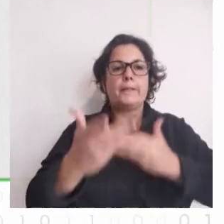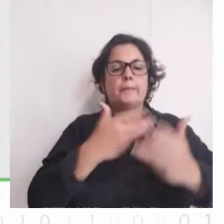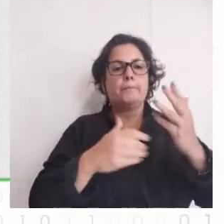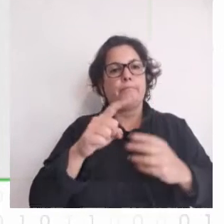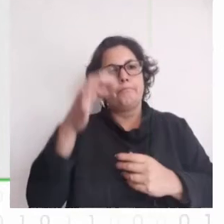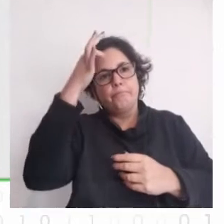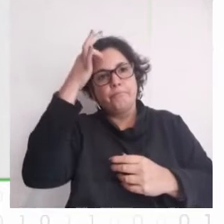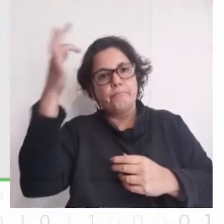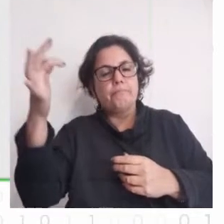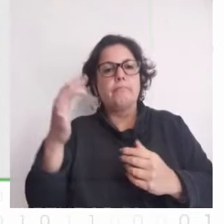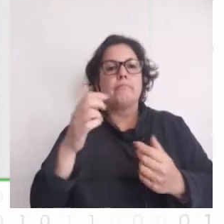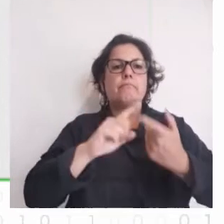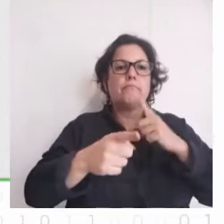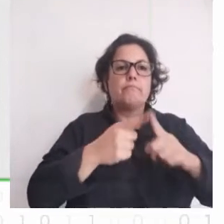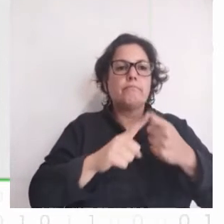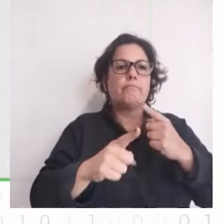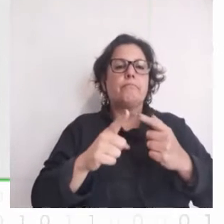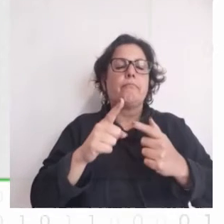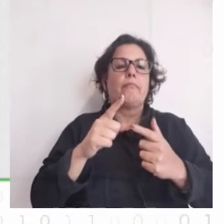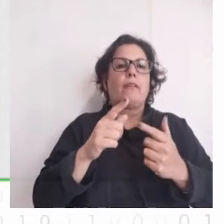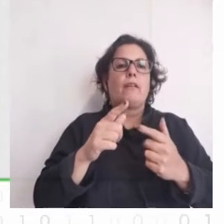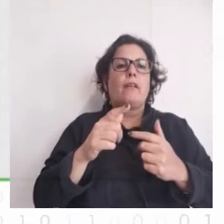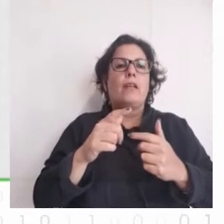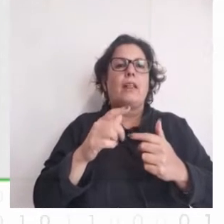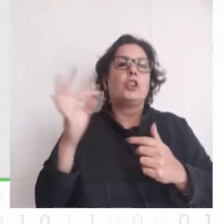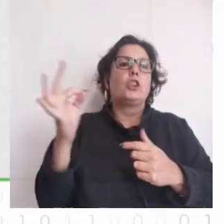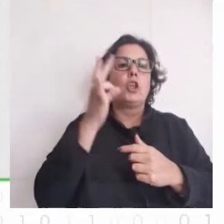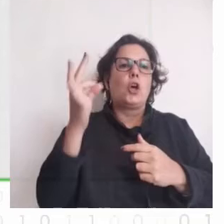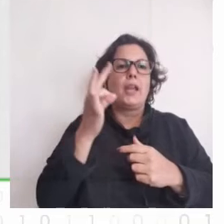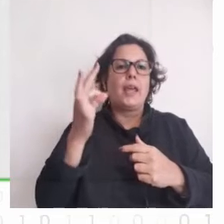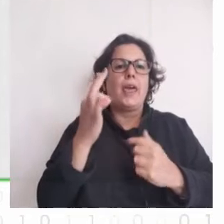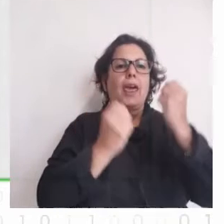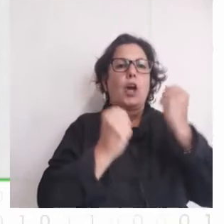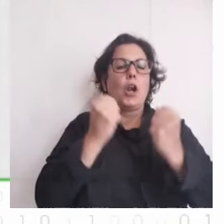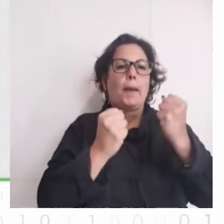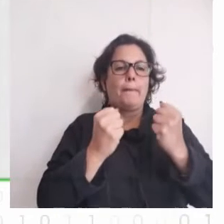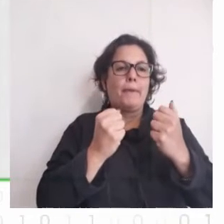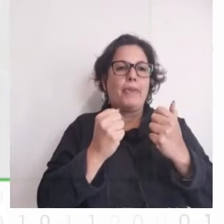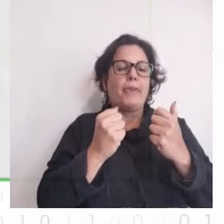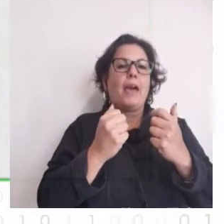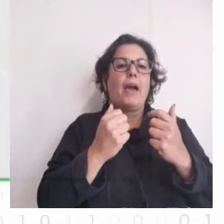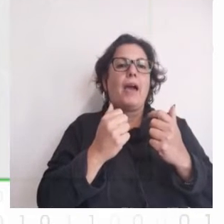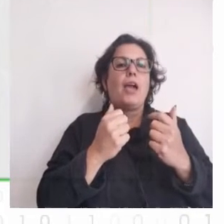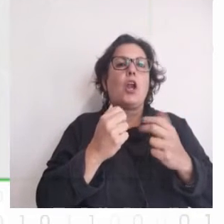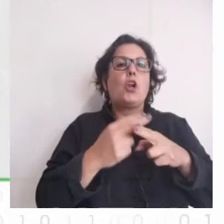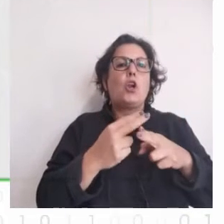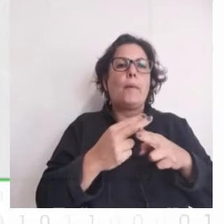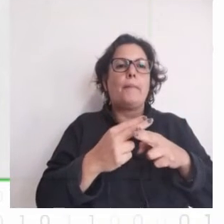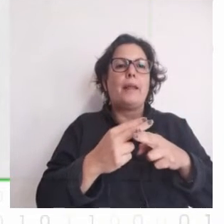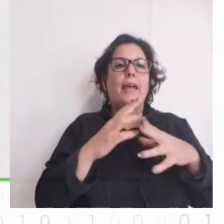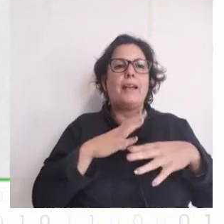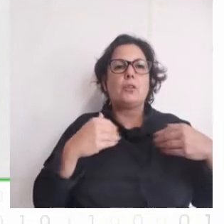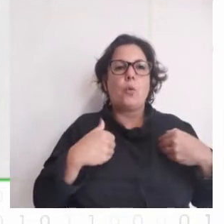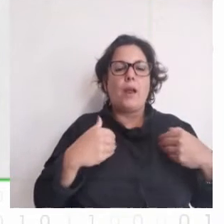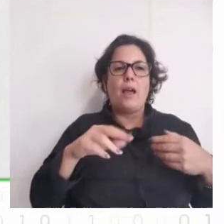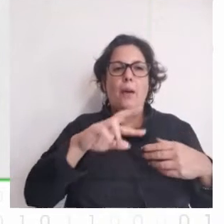una intervención realizada con base en la teoría de economía comportamental, con el nombre del caso de la Escuela de